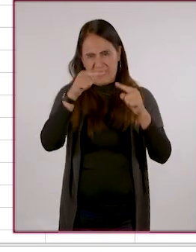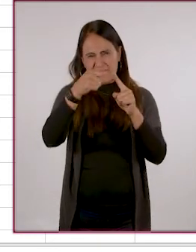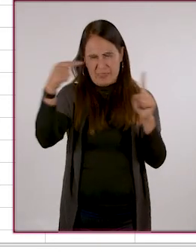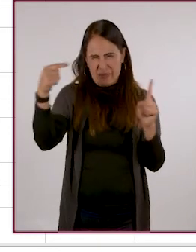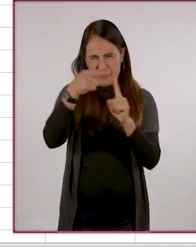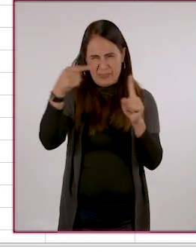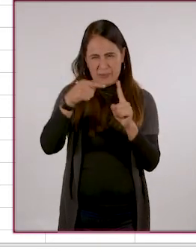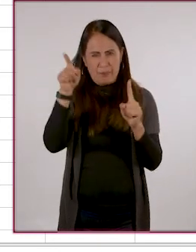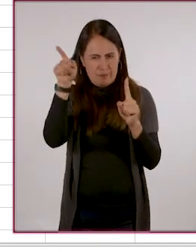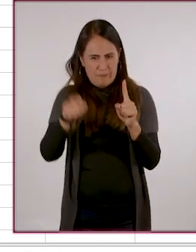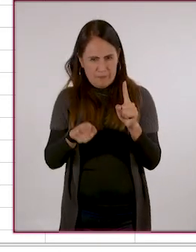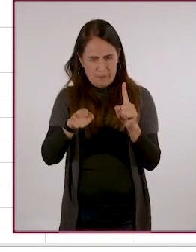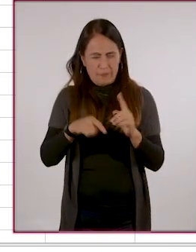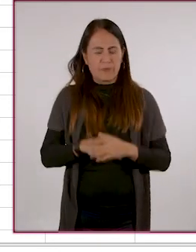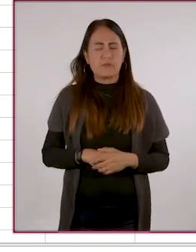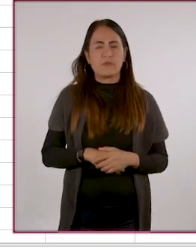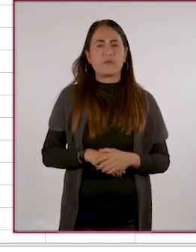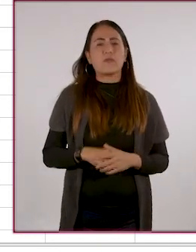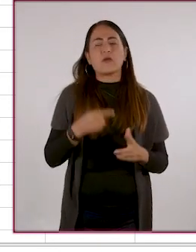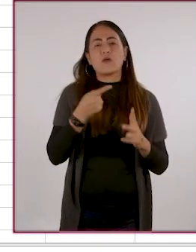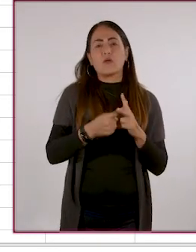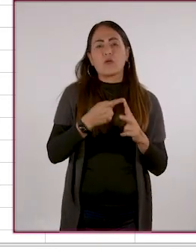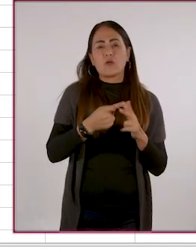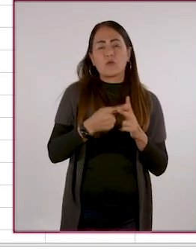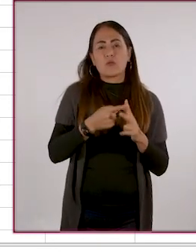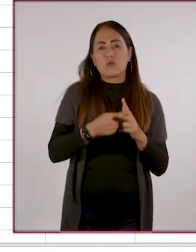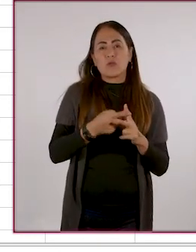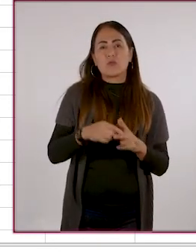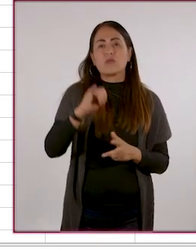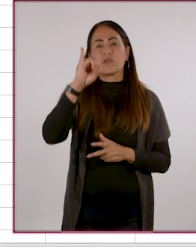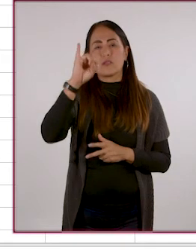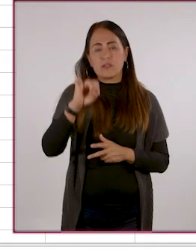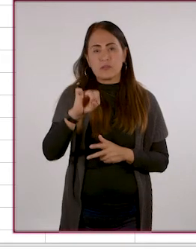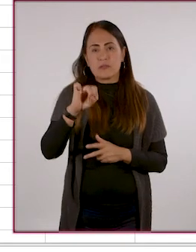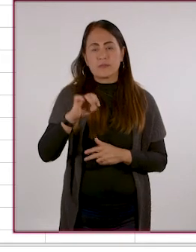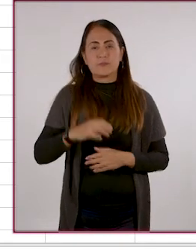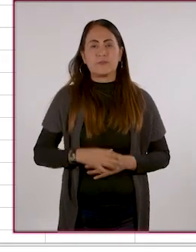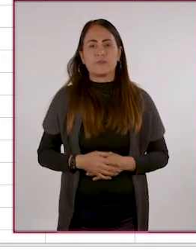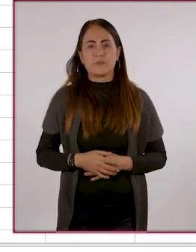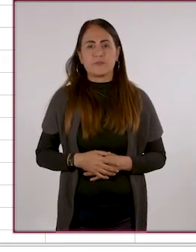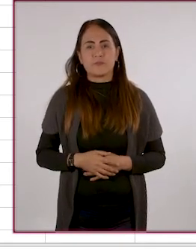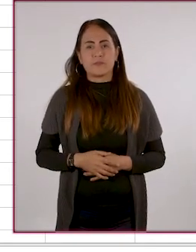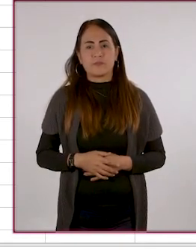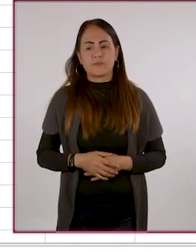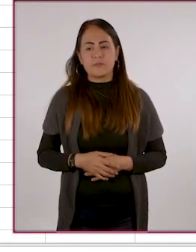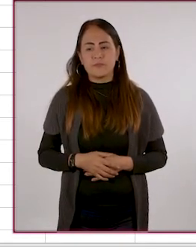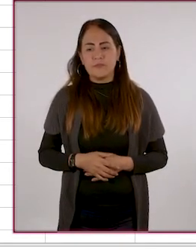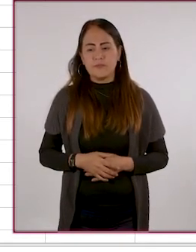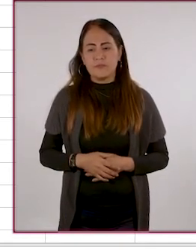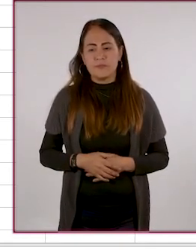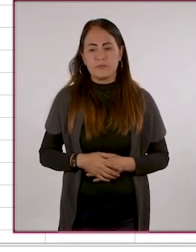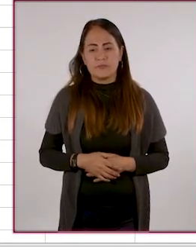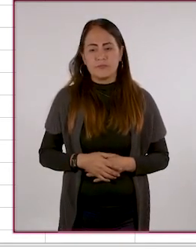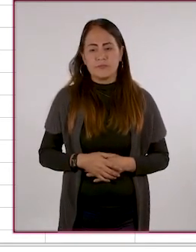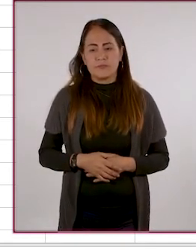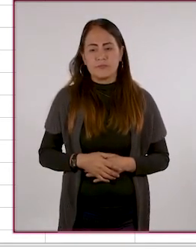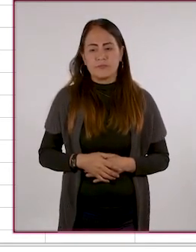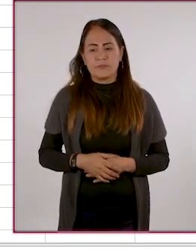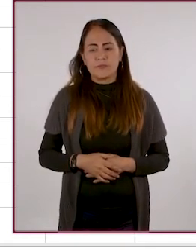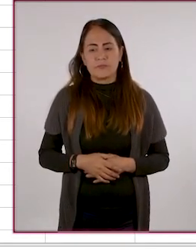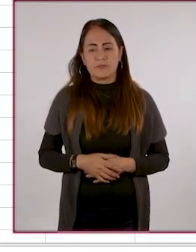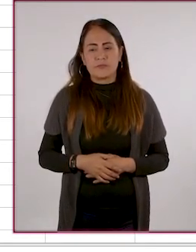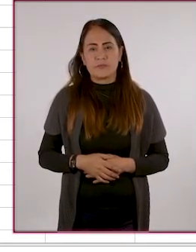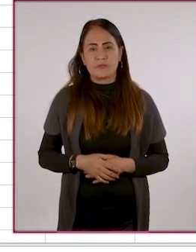usar también la función que ya la vimos, contar si. Le doy contar si.